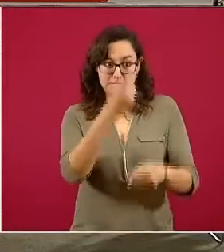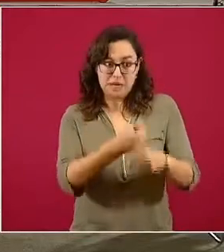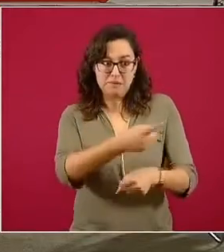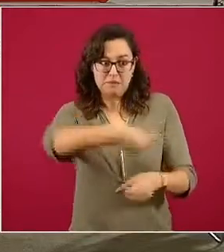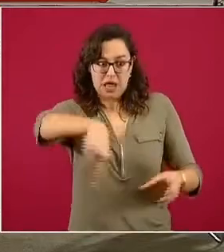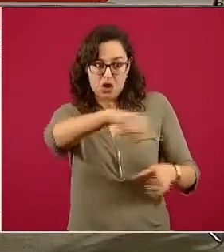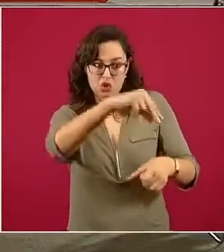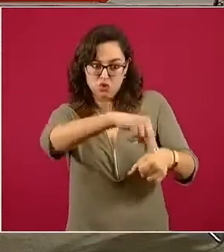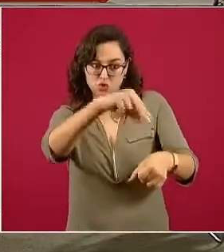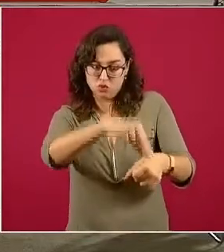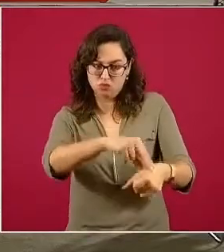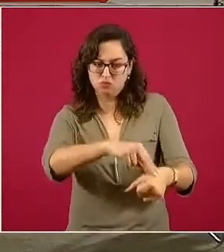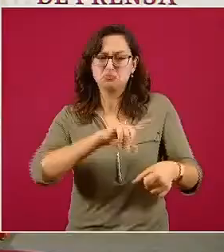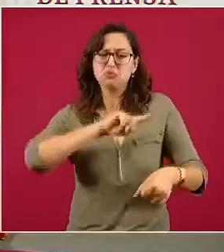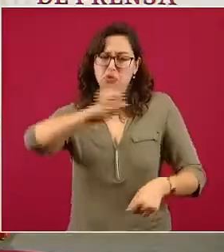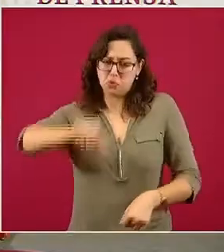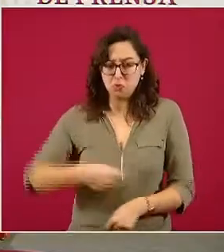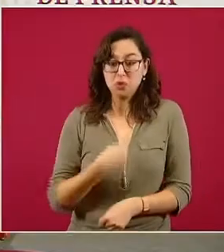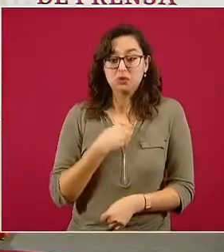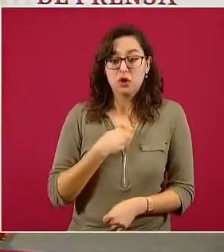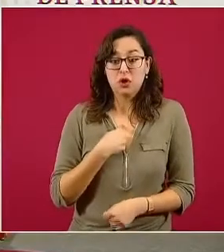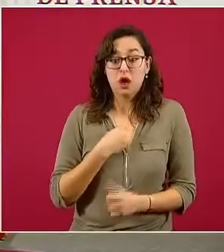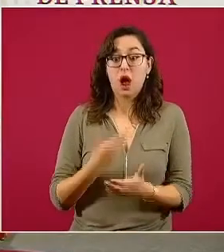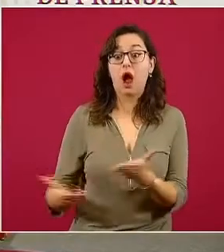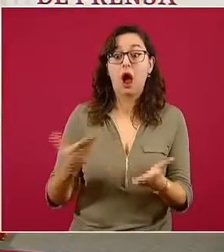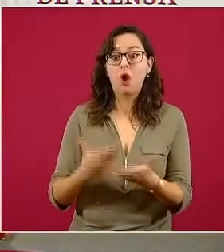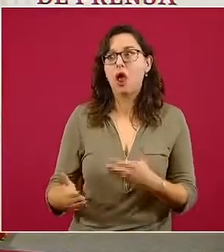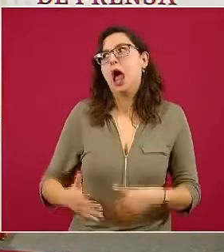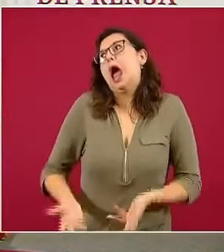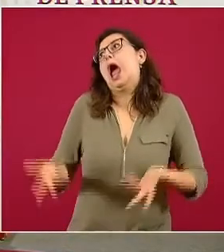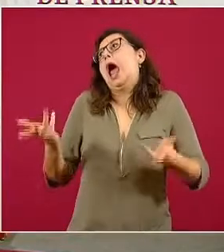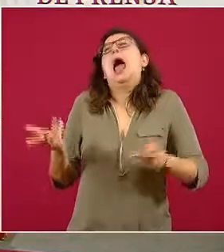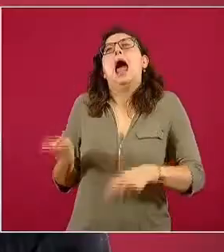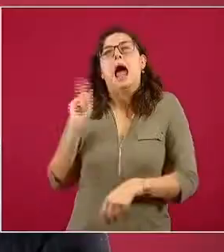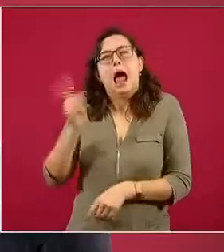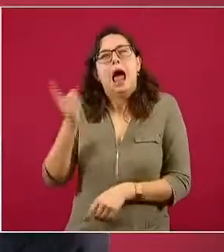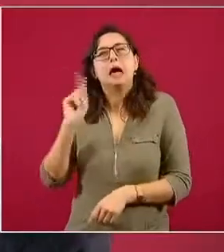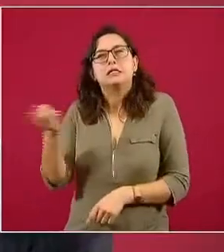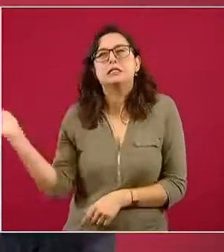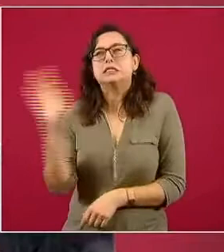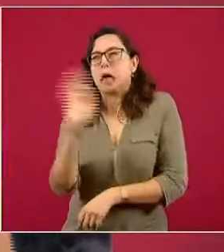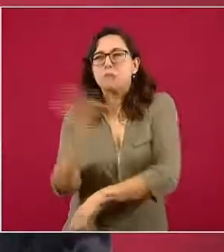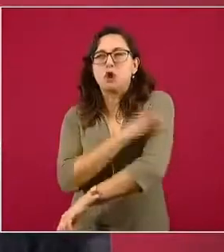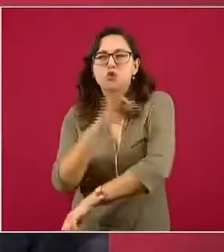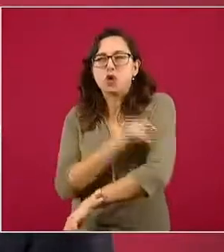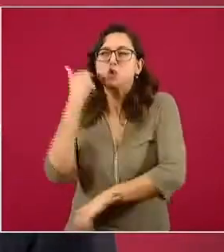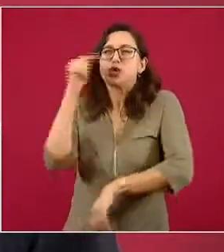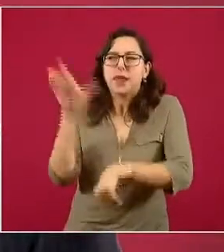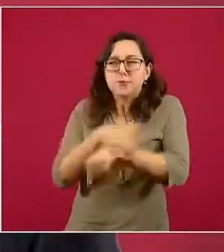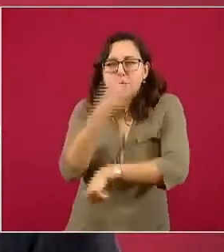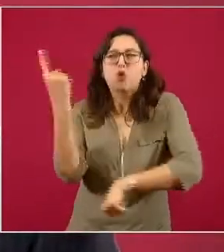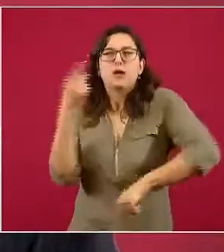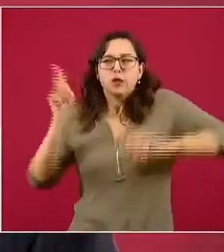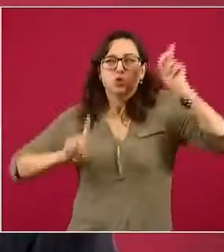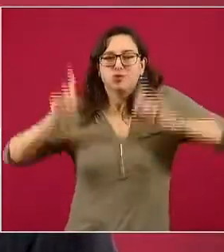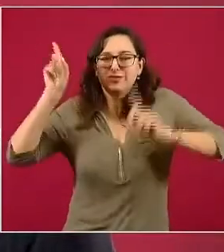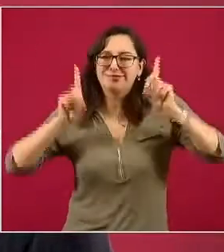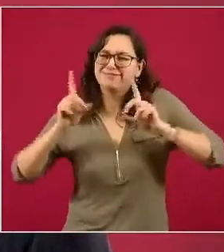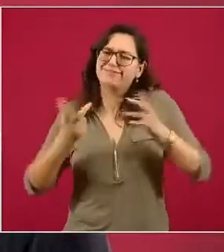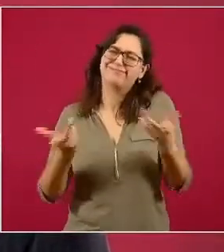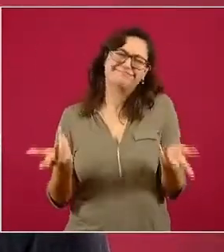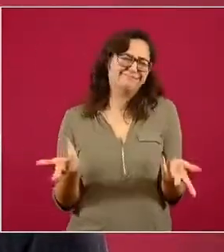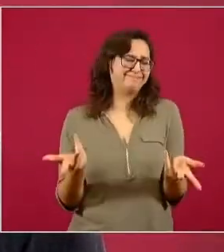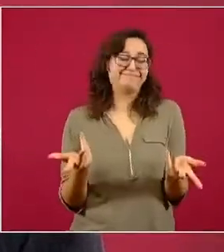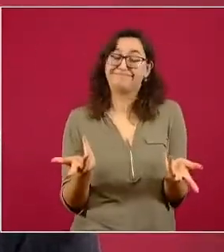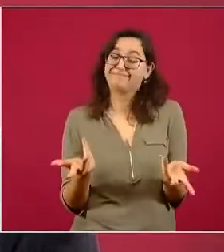qué no se quiere vacunar?, ¿no? Entonces, en su momento, conforme haya vacunas y no se le quite a personal que esté en la lista de